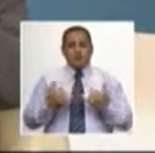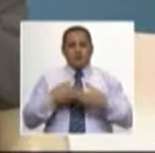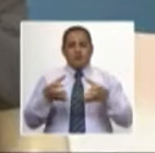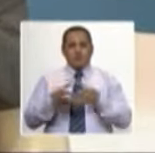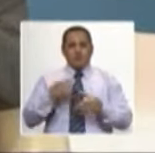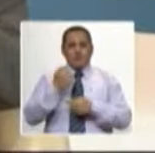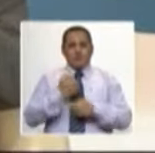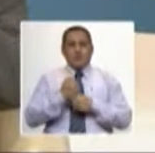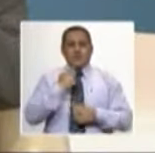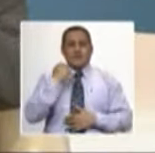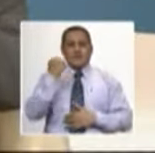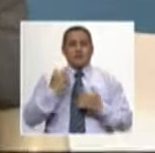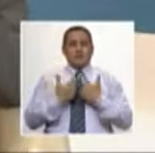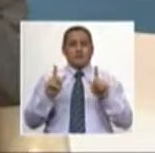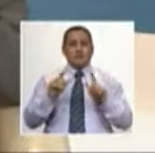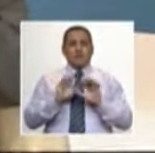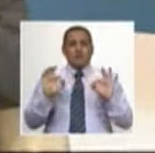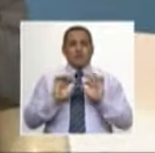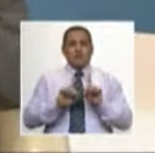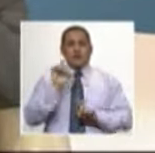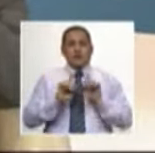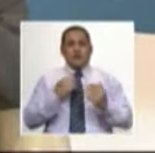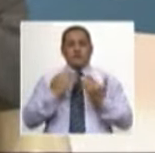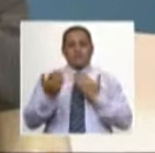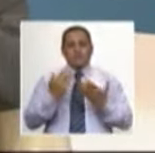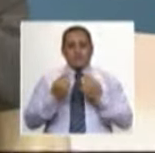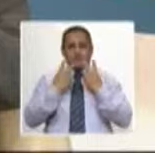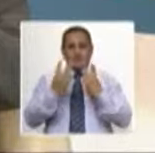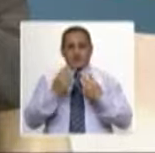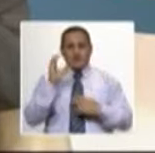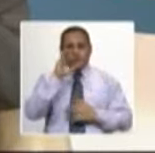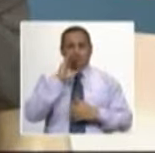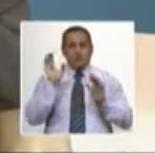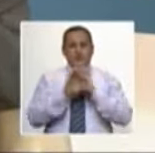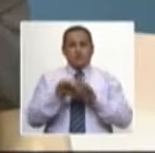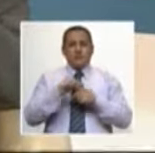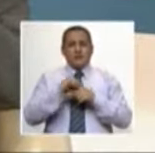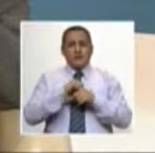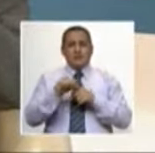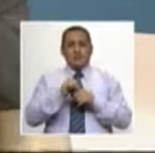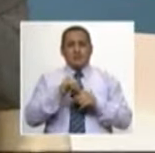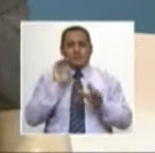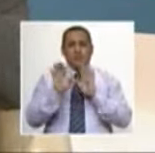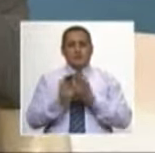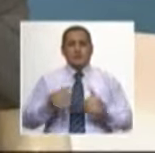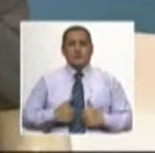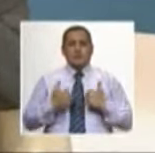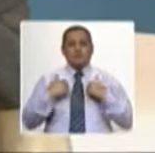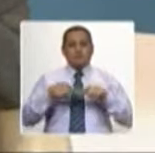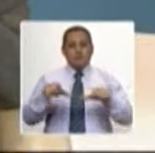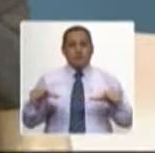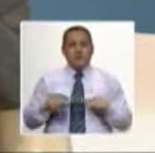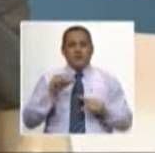ejercicio del derecho a la libertad religiosa, o de alguna manera contraría esta práctica el hecho de vivir en un Estado